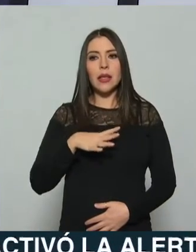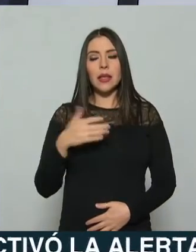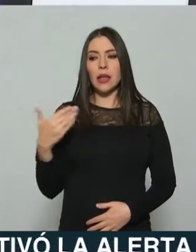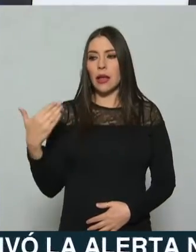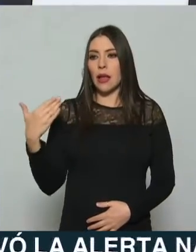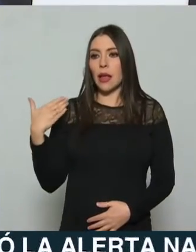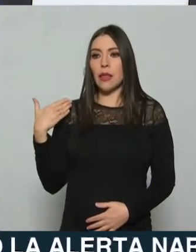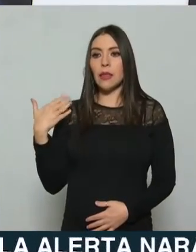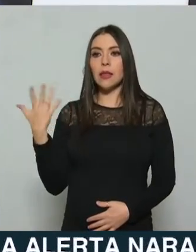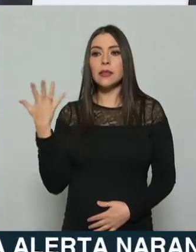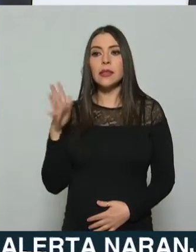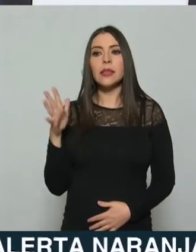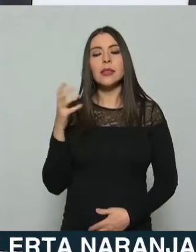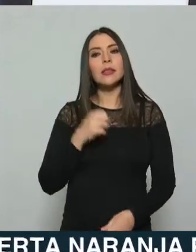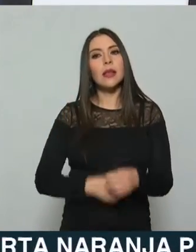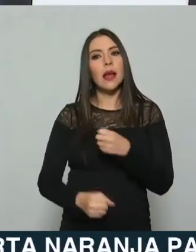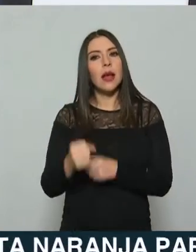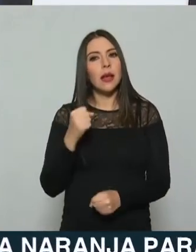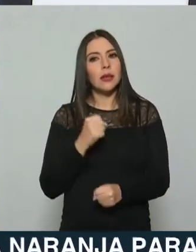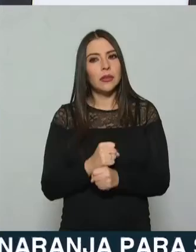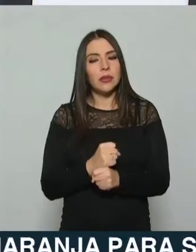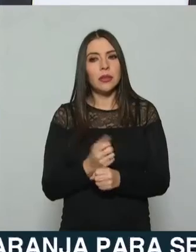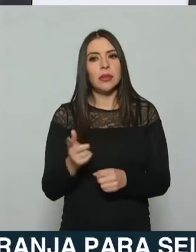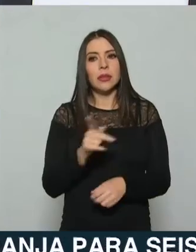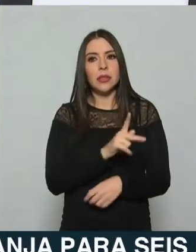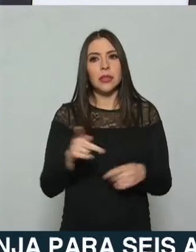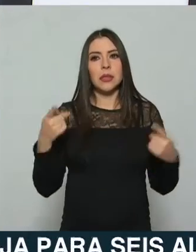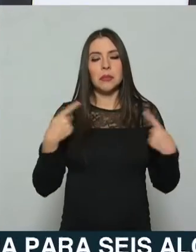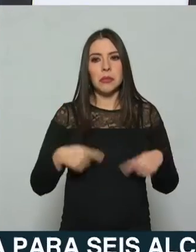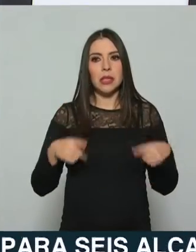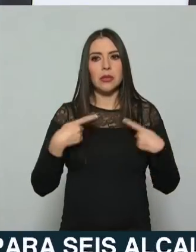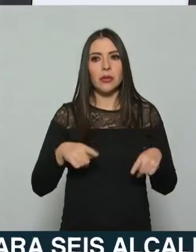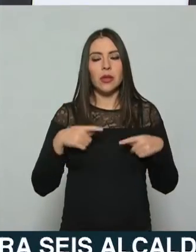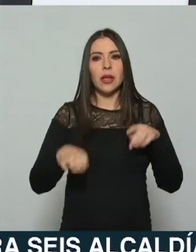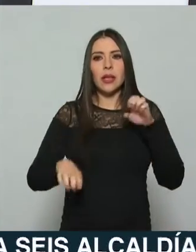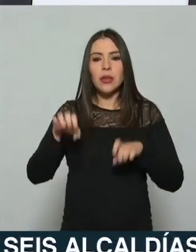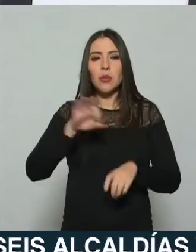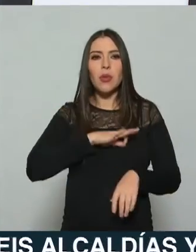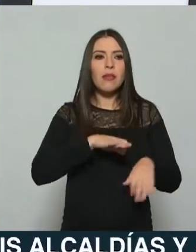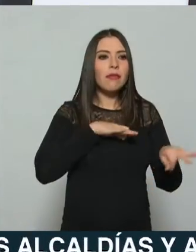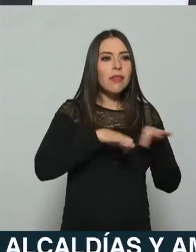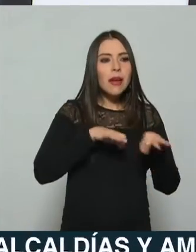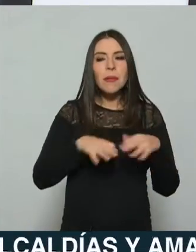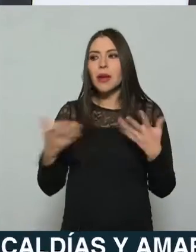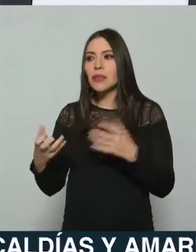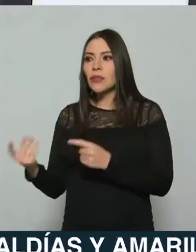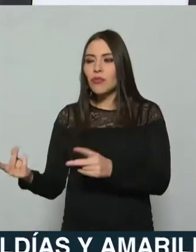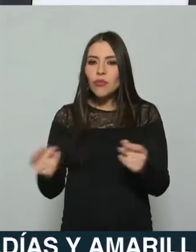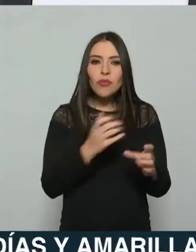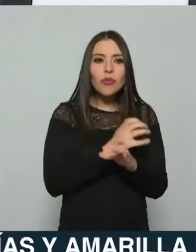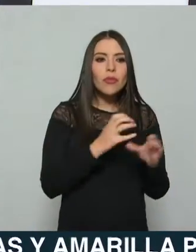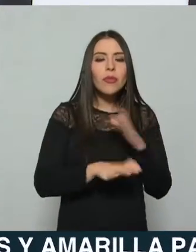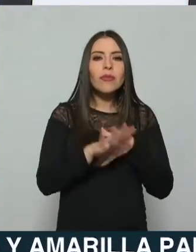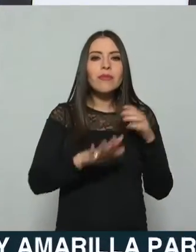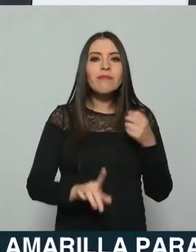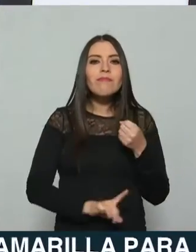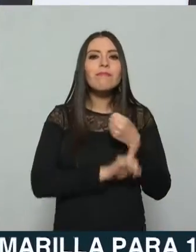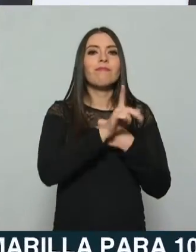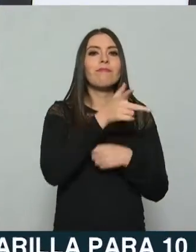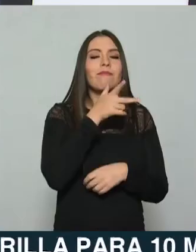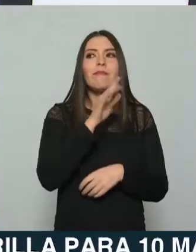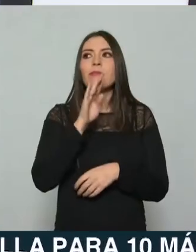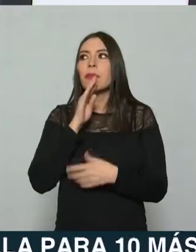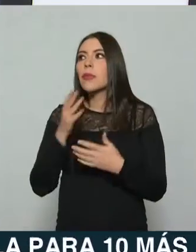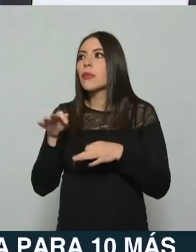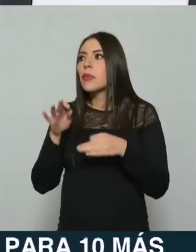años antes. Entonces estamos hablando de personas que están en edades productivas, ¿no? Madres y padres de familia que al enfrentarse a este cáncer, pues